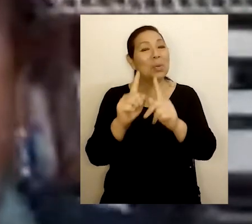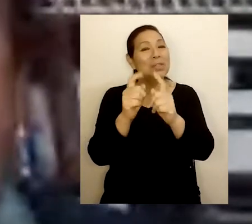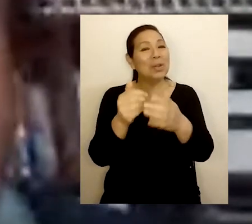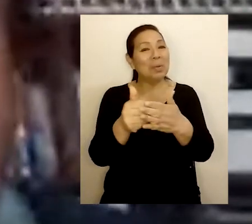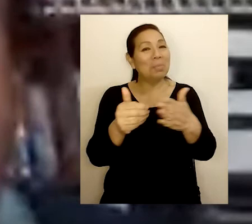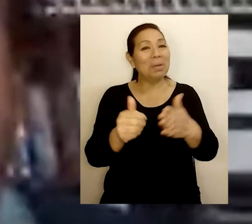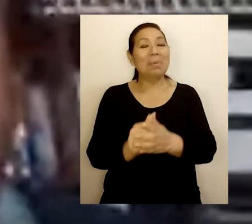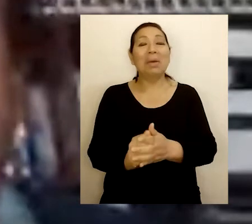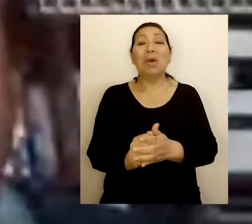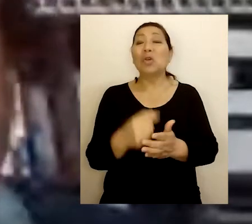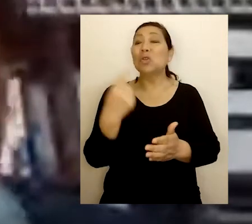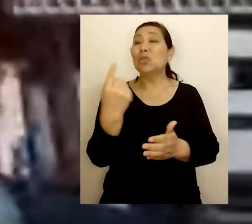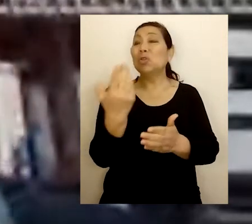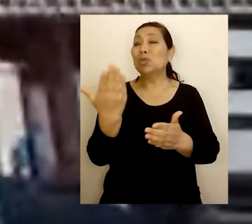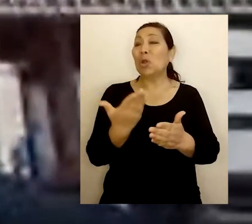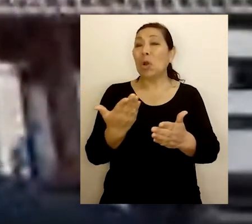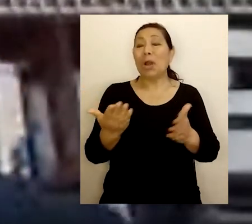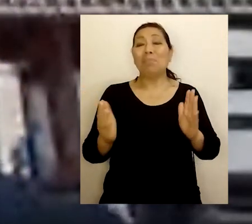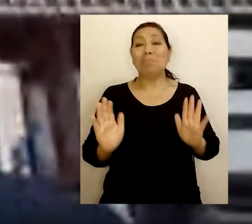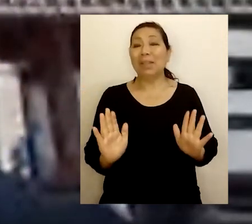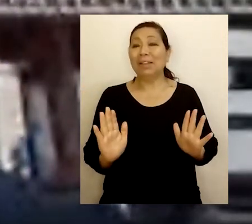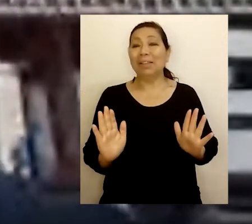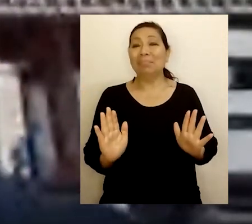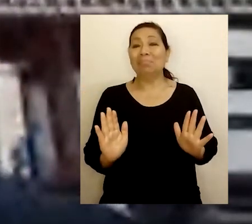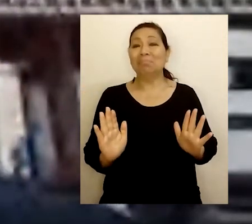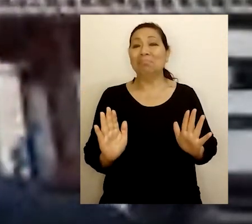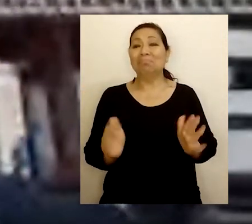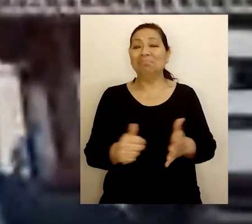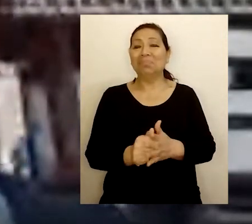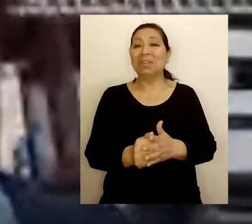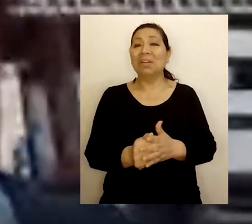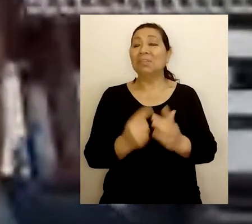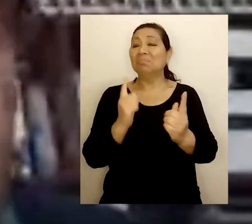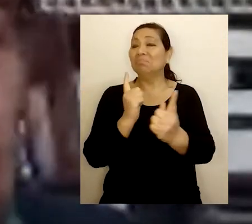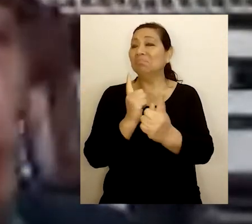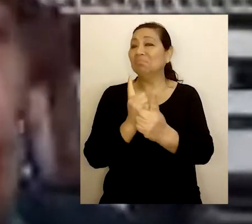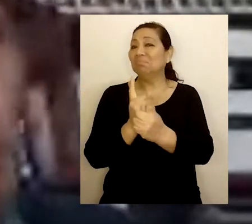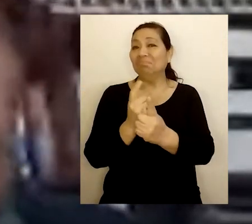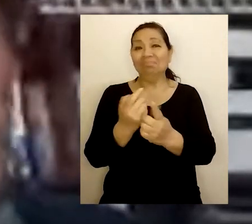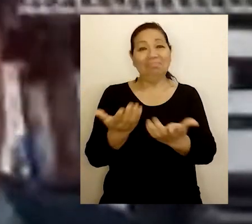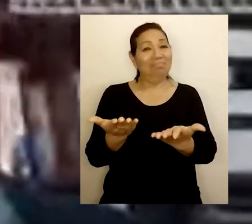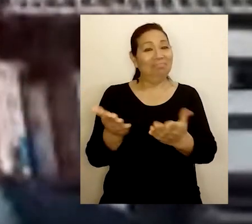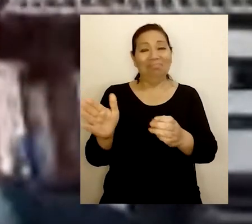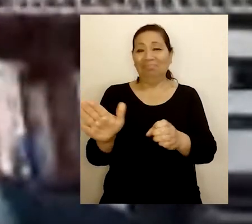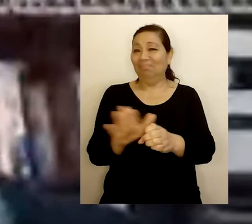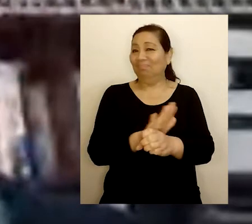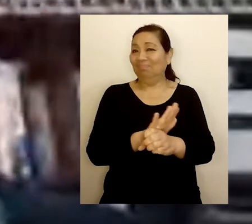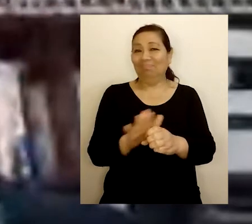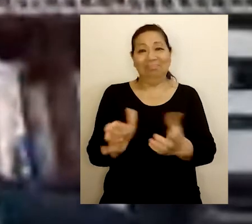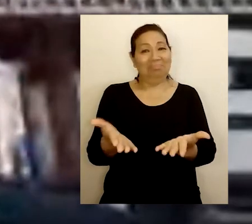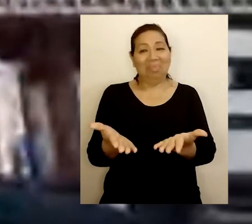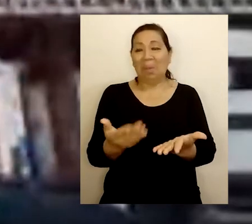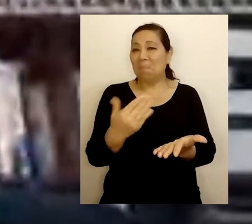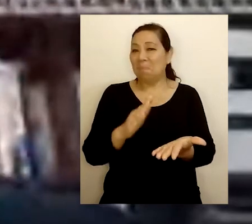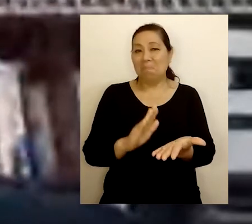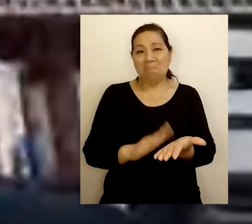cuestión previa, simplemente y llanamente estamos frente a una situación totalmente